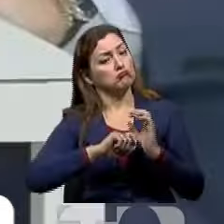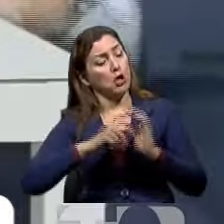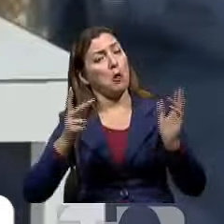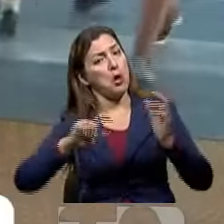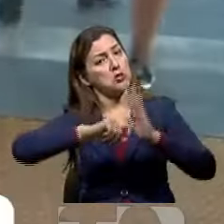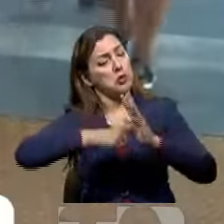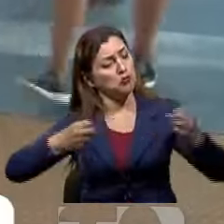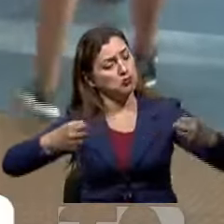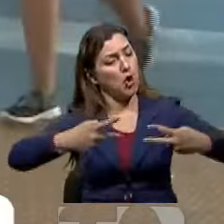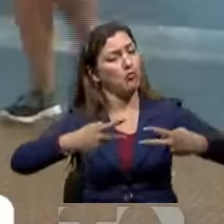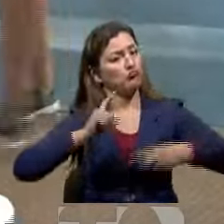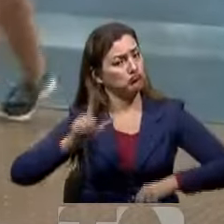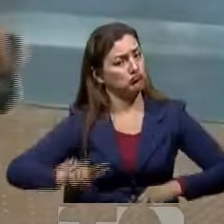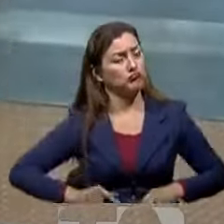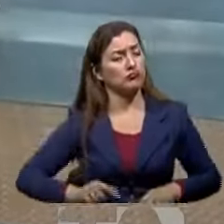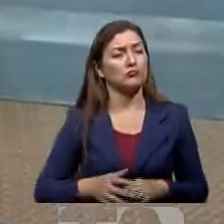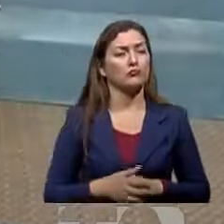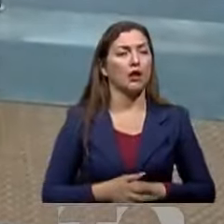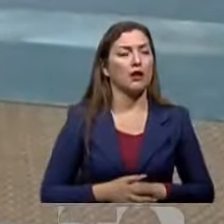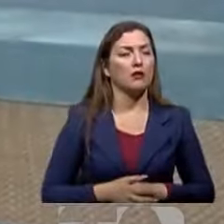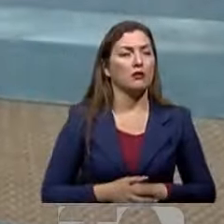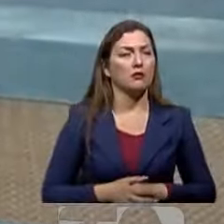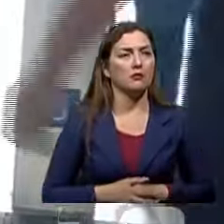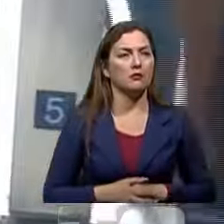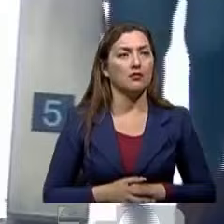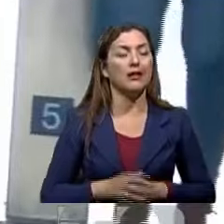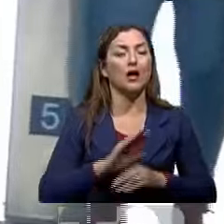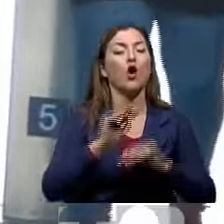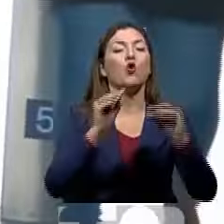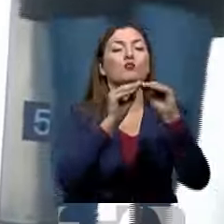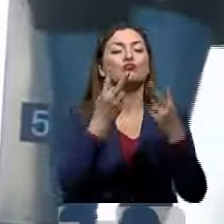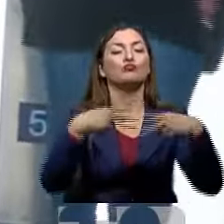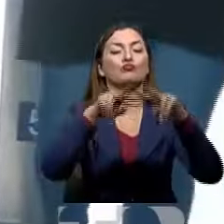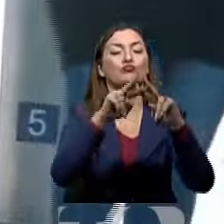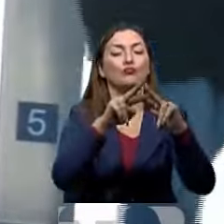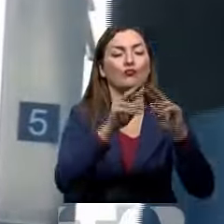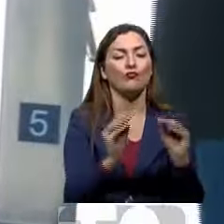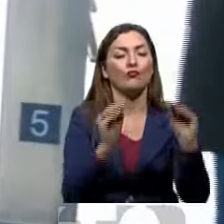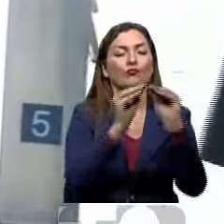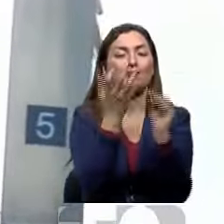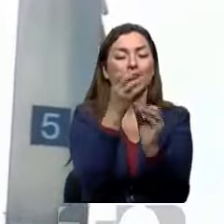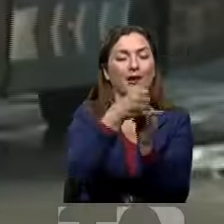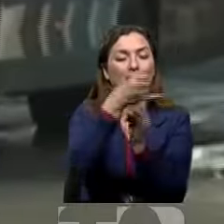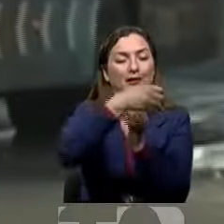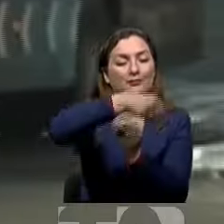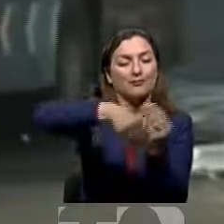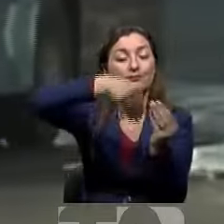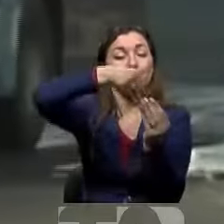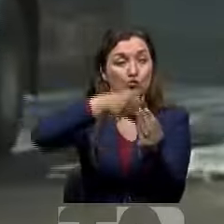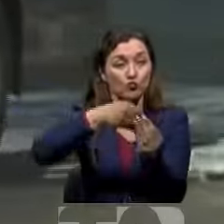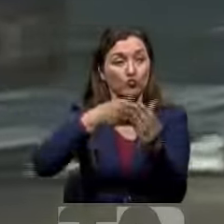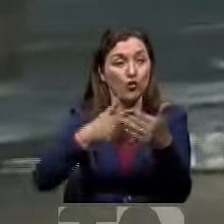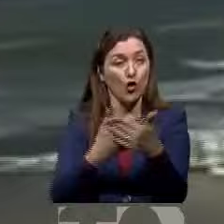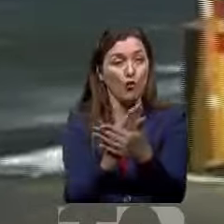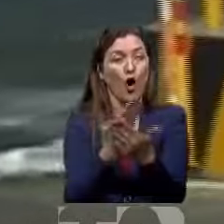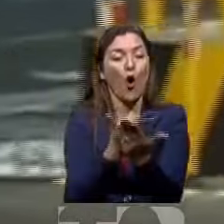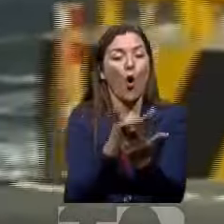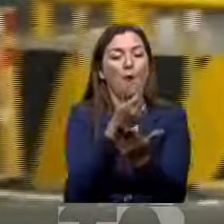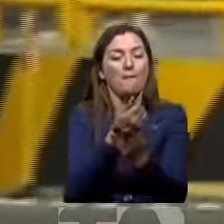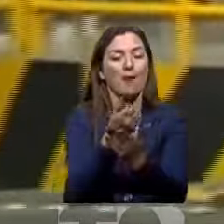desarrollar en su momento. De acuerdo a Álvarez, el aumento de la tarifa del pasaje de la Metrovía permitirá invertir en la adquisición de nuevas